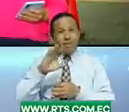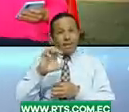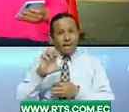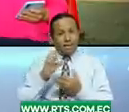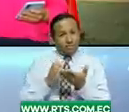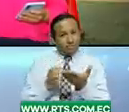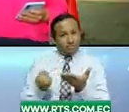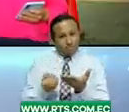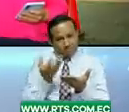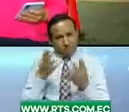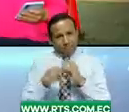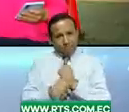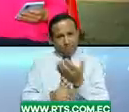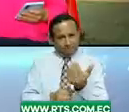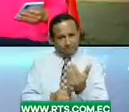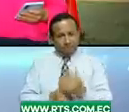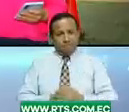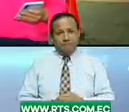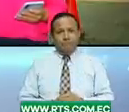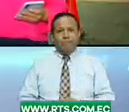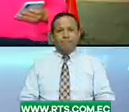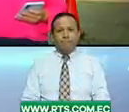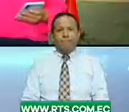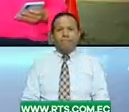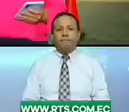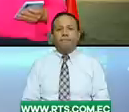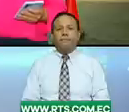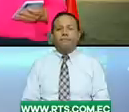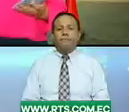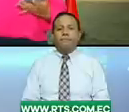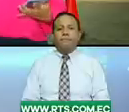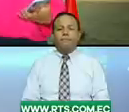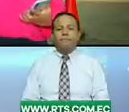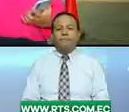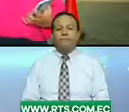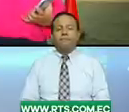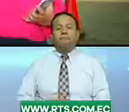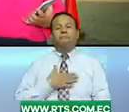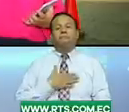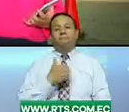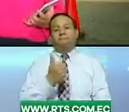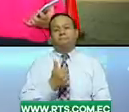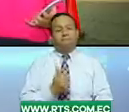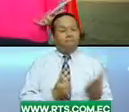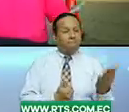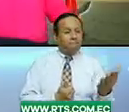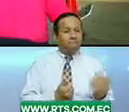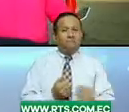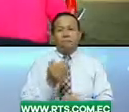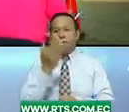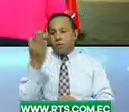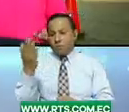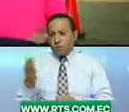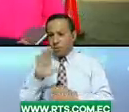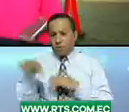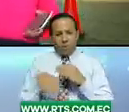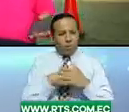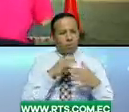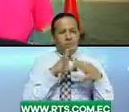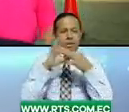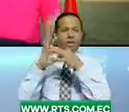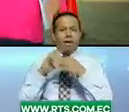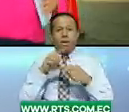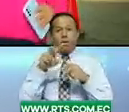¿Cómo estás, Anali, compañeros, amigos televidentes? Así es, más violencia en Guayaquil, esta vez justamente como